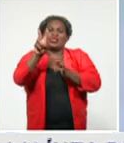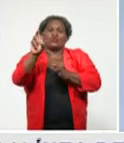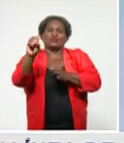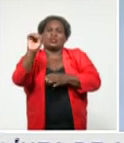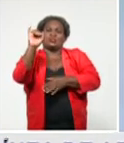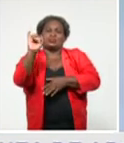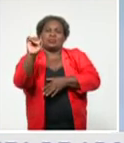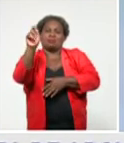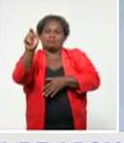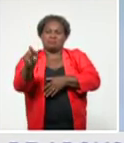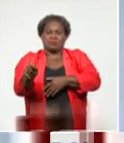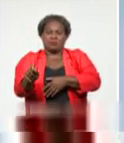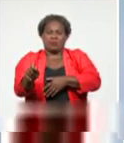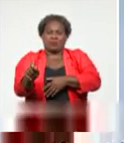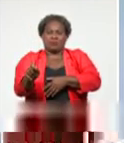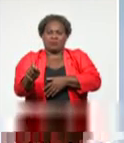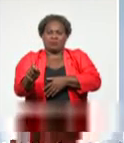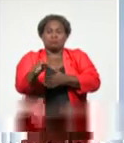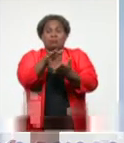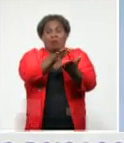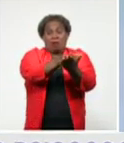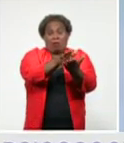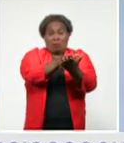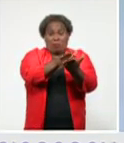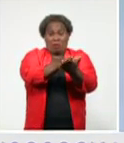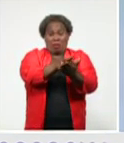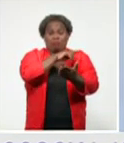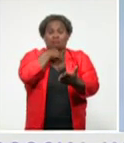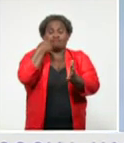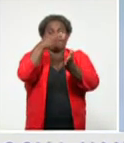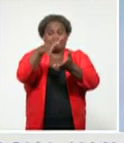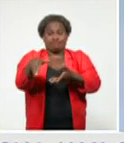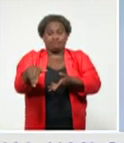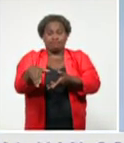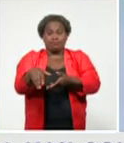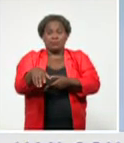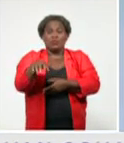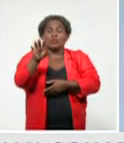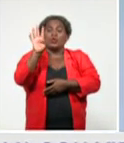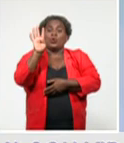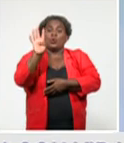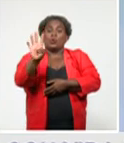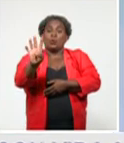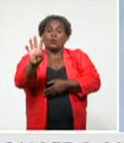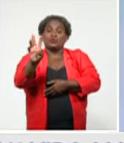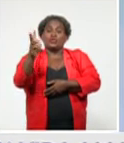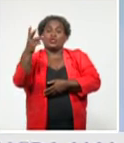y el acumulado de fallecidos es de